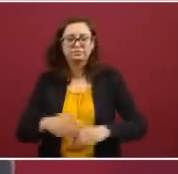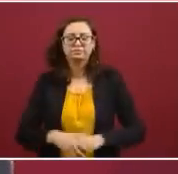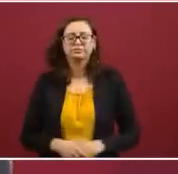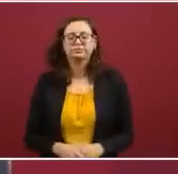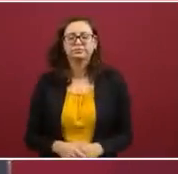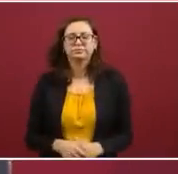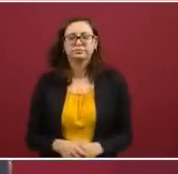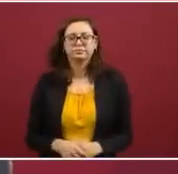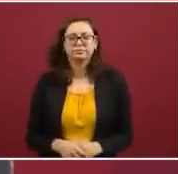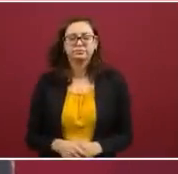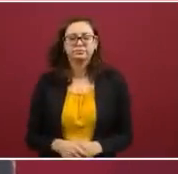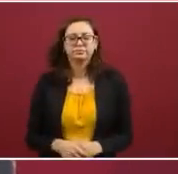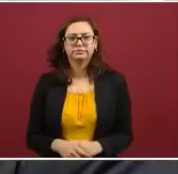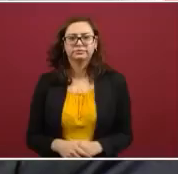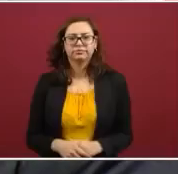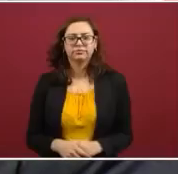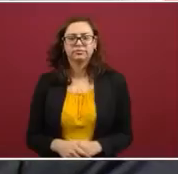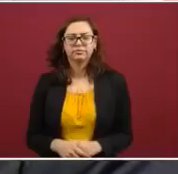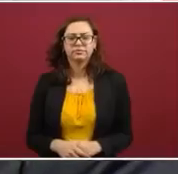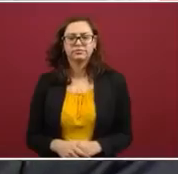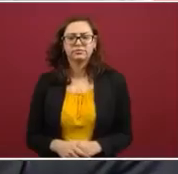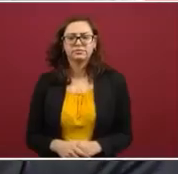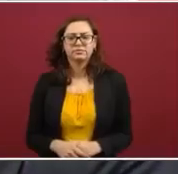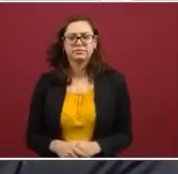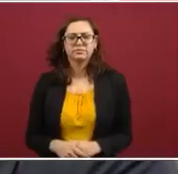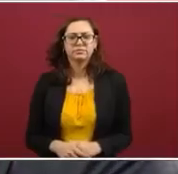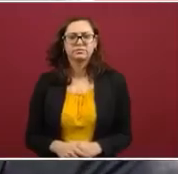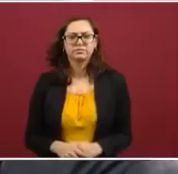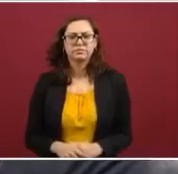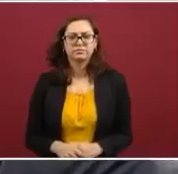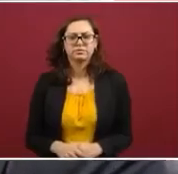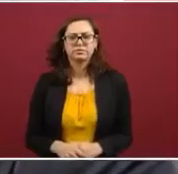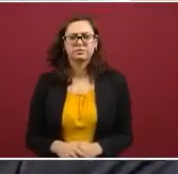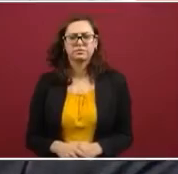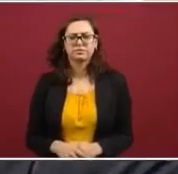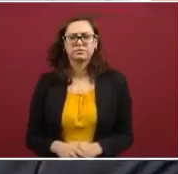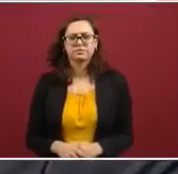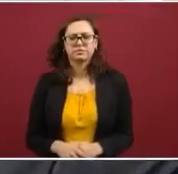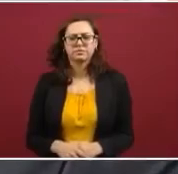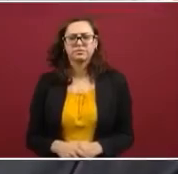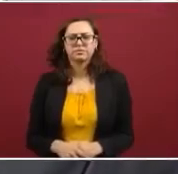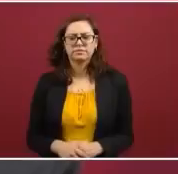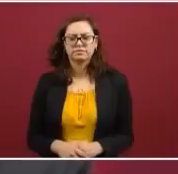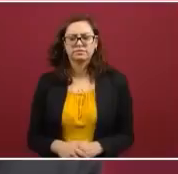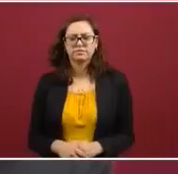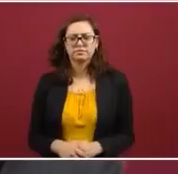Es el que los bancos